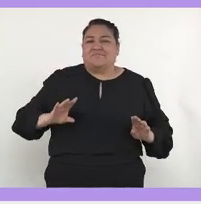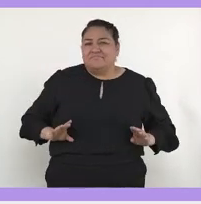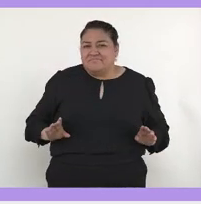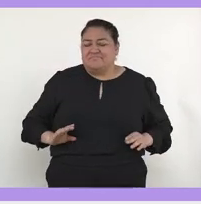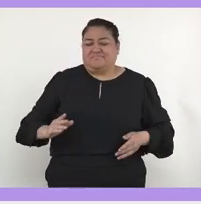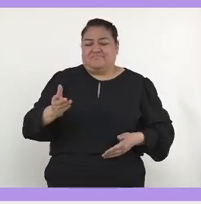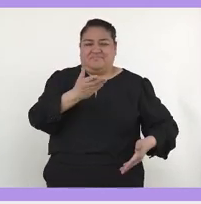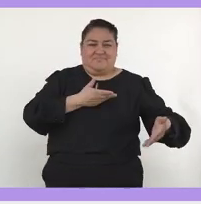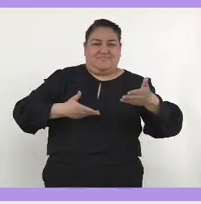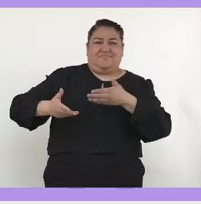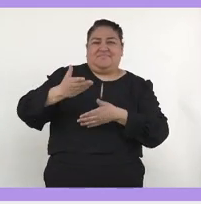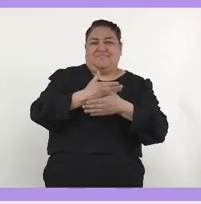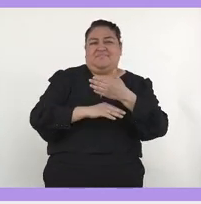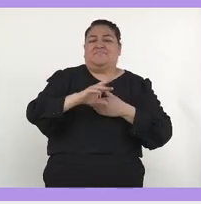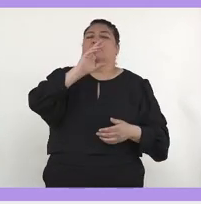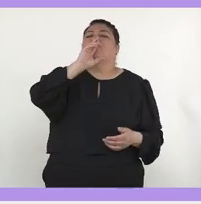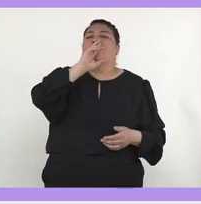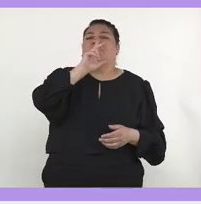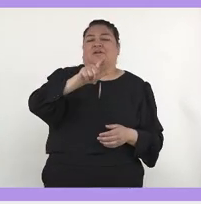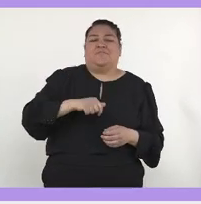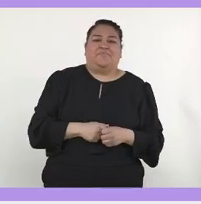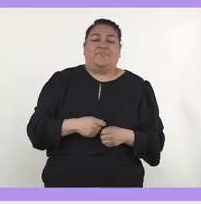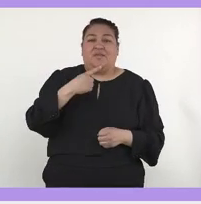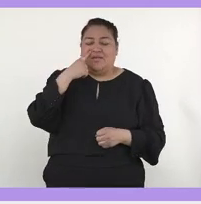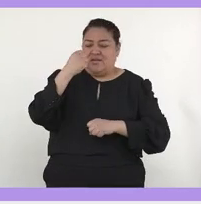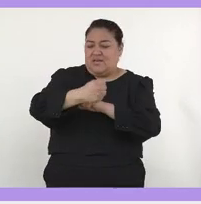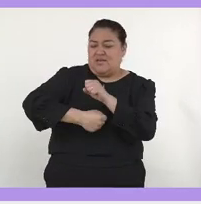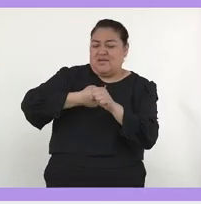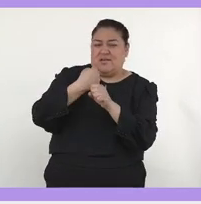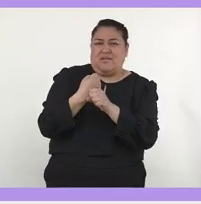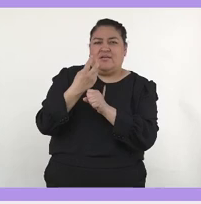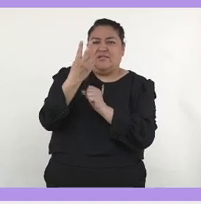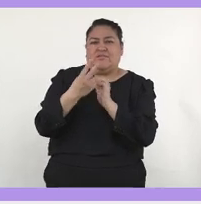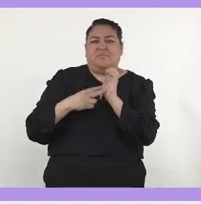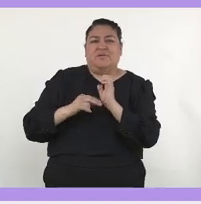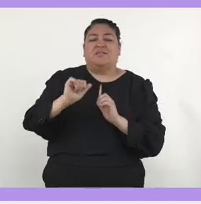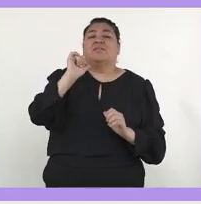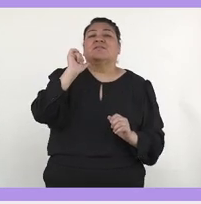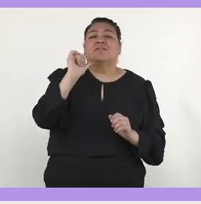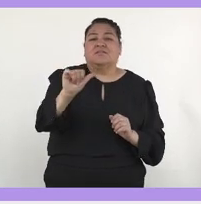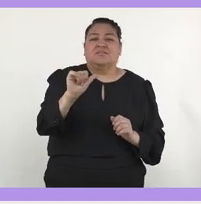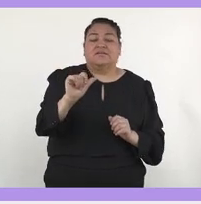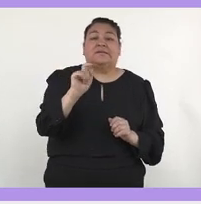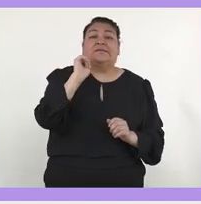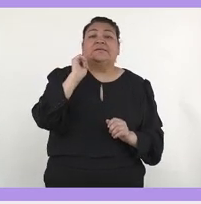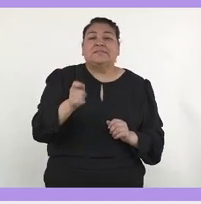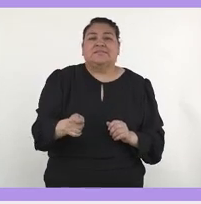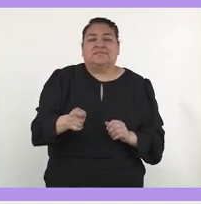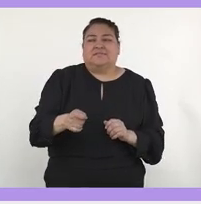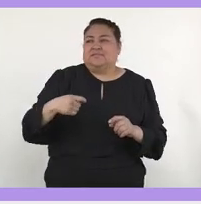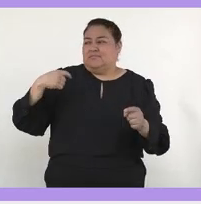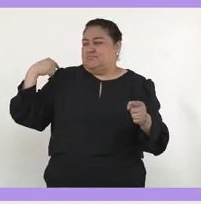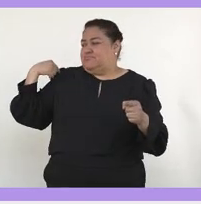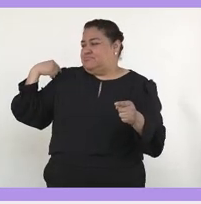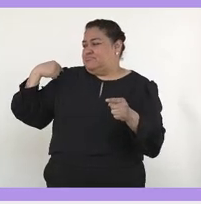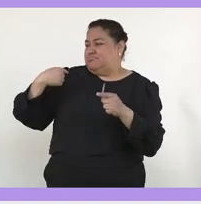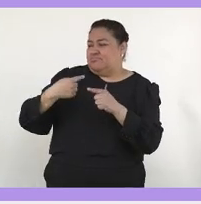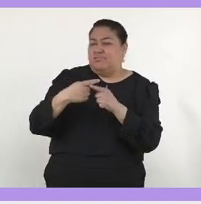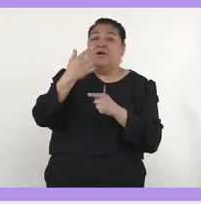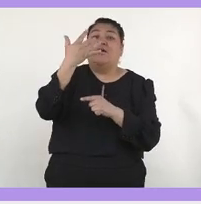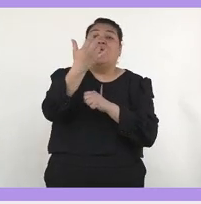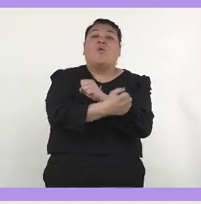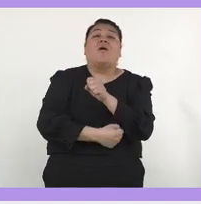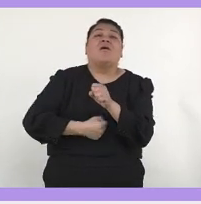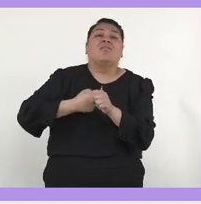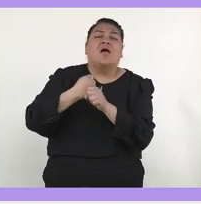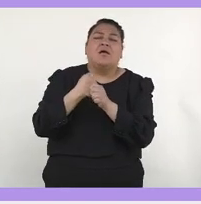conversando Ana en el 2016 se marca el parteaguas quizás de más de 50 años de lucha que Finalmente